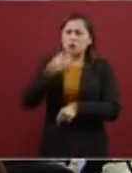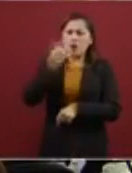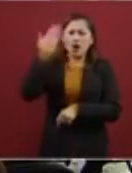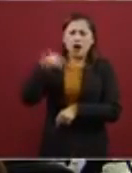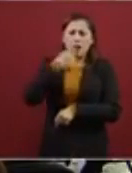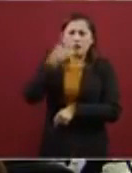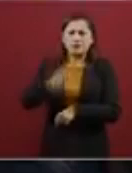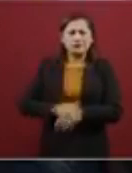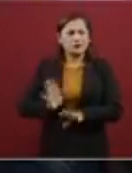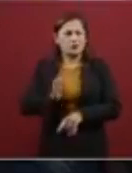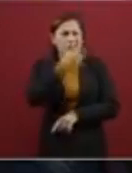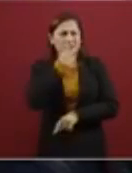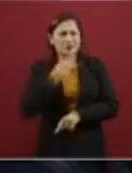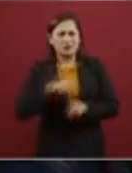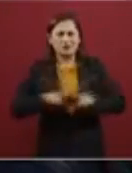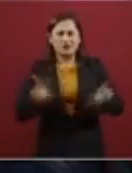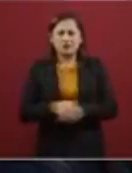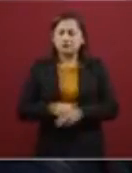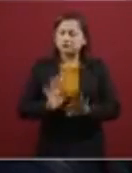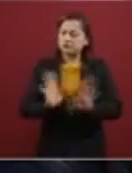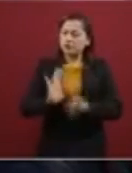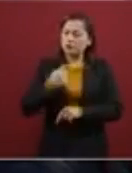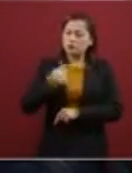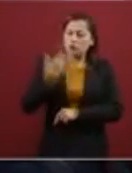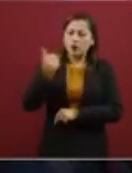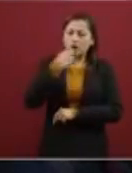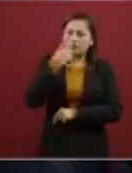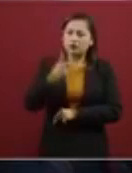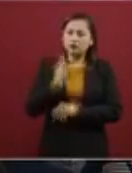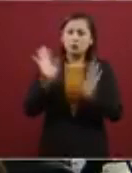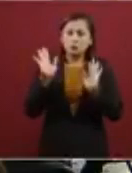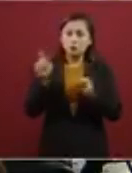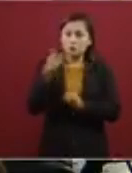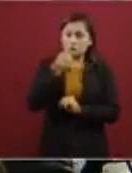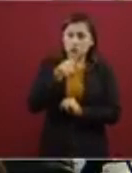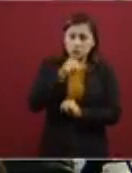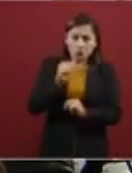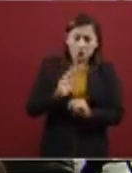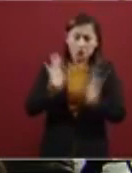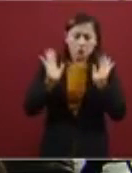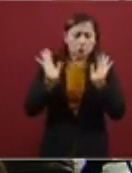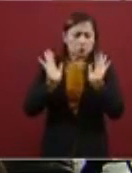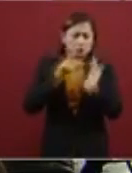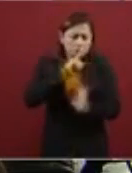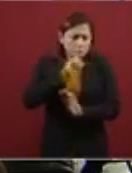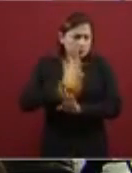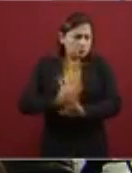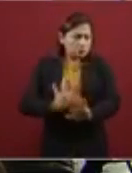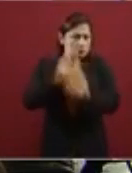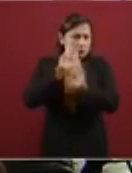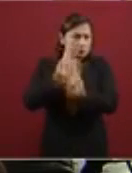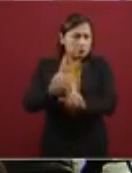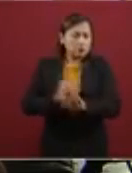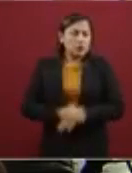dicho otra cosa. No, usted había pedido que revelaran las fuentes. Desde el principio, el primer día dije, y si no quieren revelar la fuente, que no las revelen. Que no lo